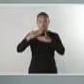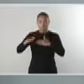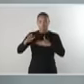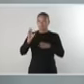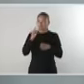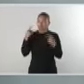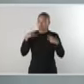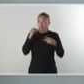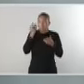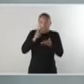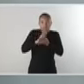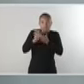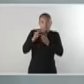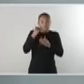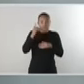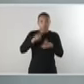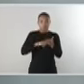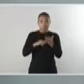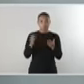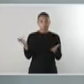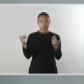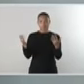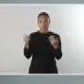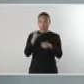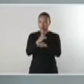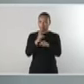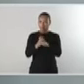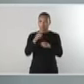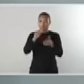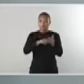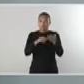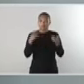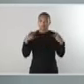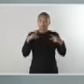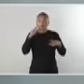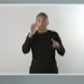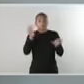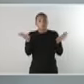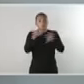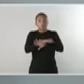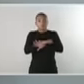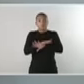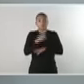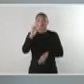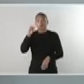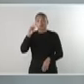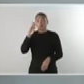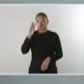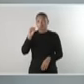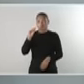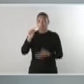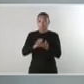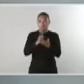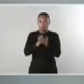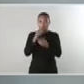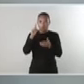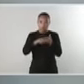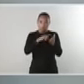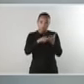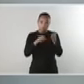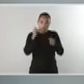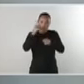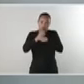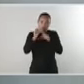abstencionismo para que la gente salga y podamos cambiar el rumbo de Tamaulipas vota Encuentro Social